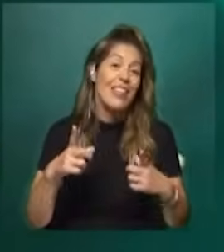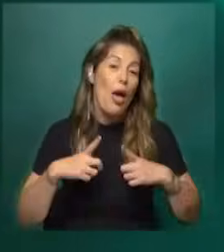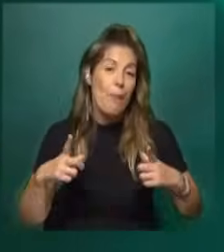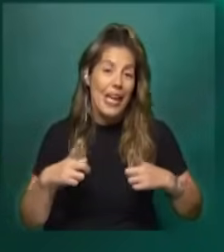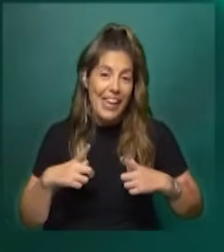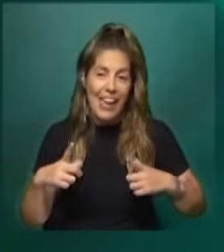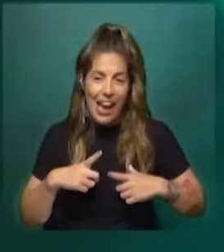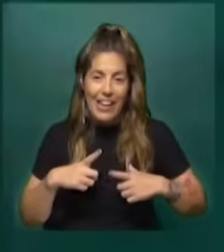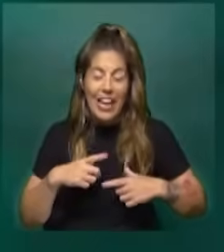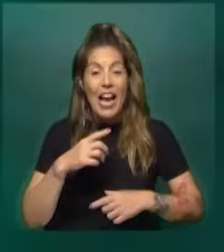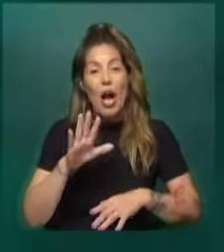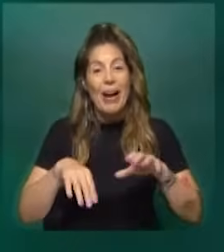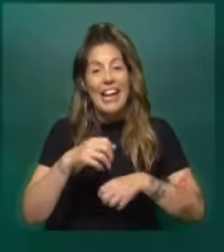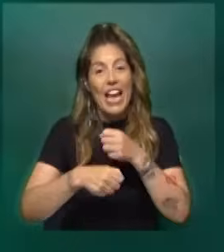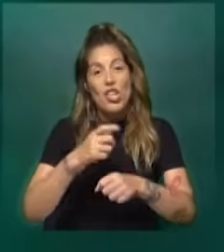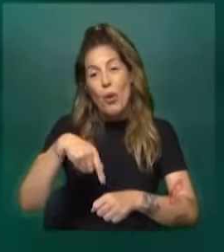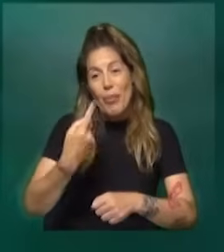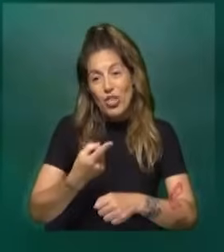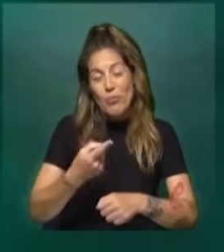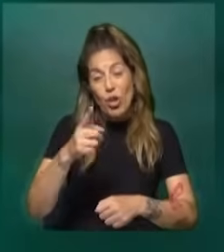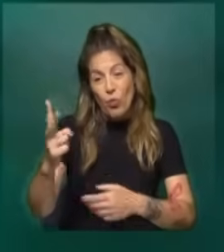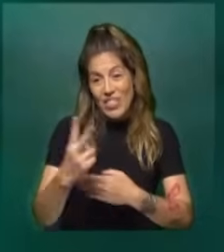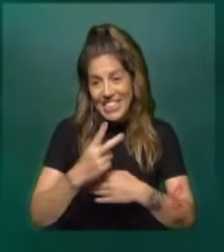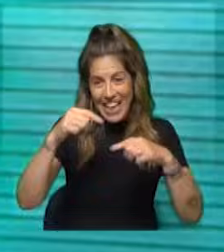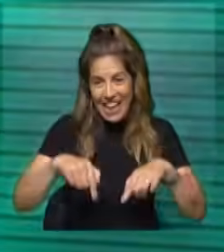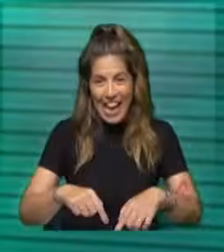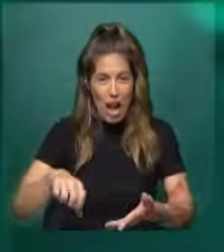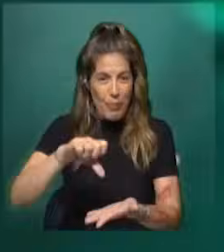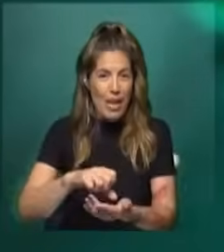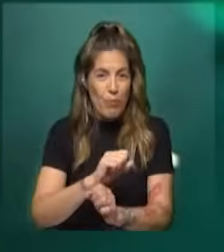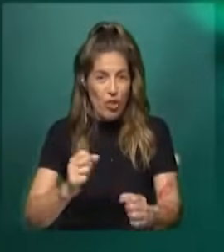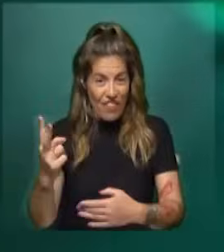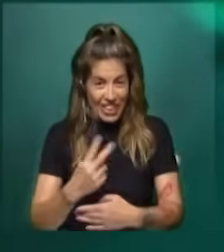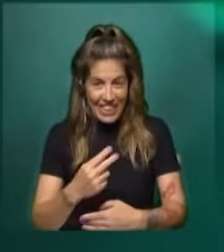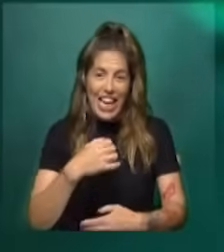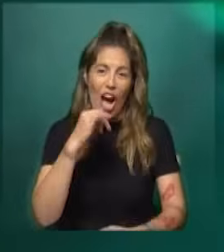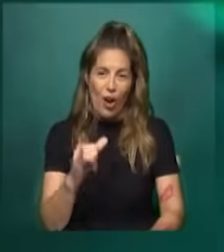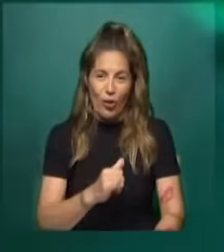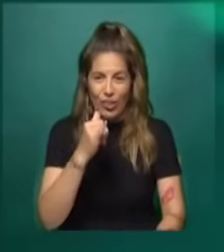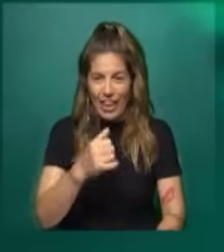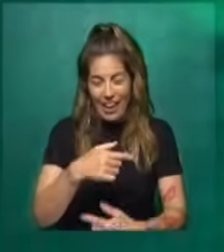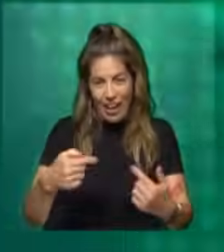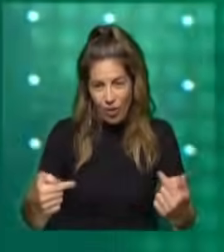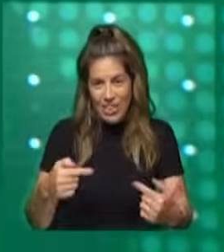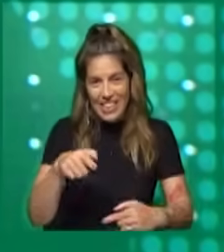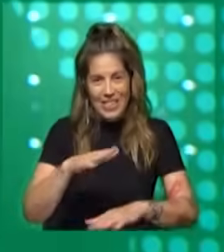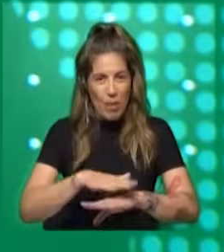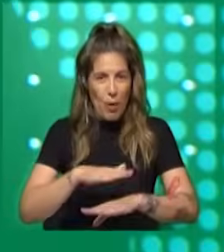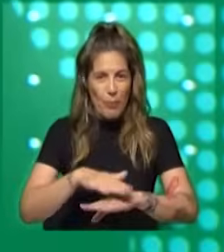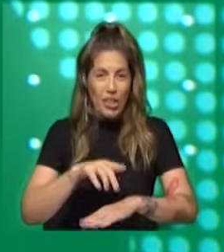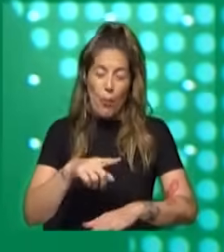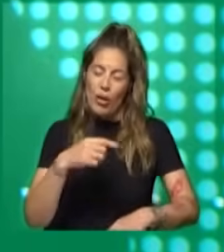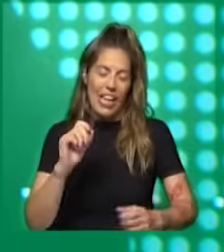y capaz que el año que viene en alguna de tus visitas aquí al país nos podés venir a decir qué es lo que está pasando en ese momento, porque esto es